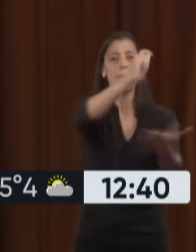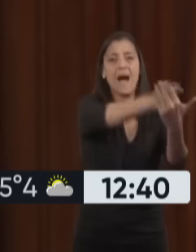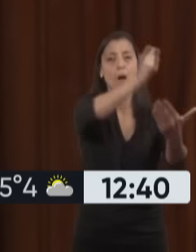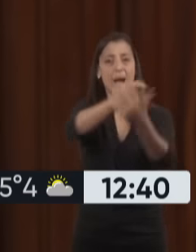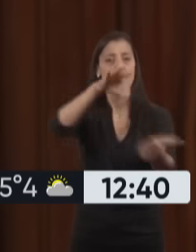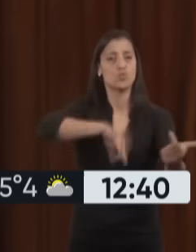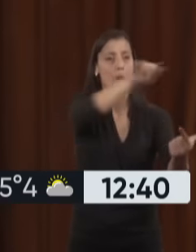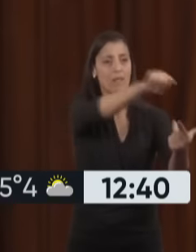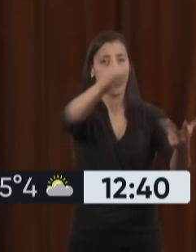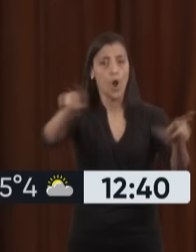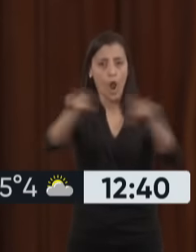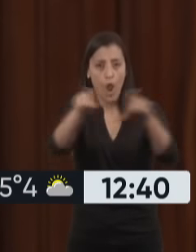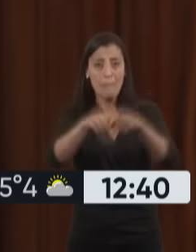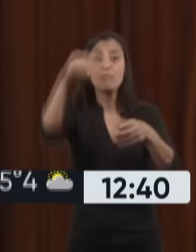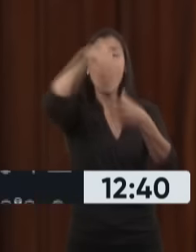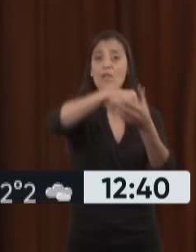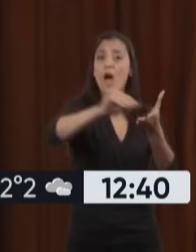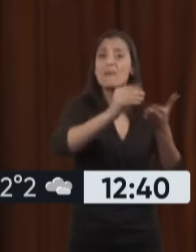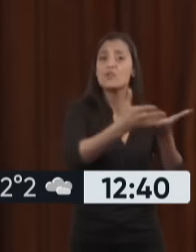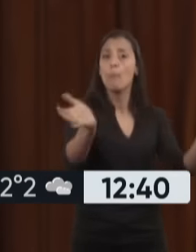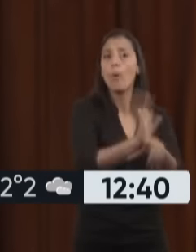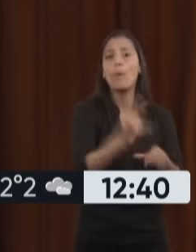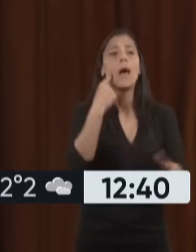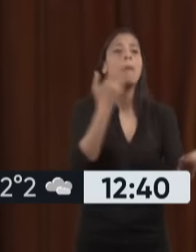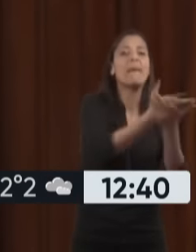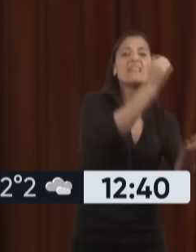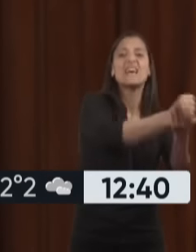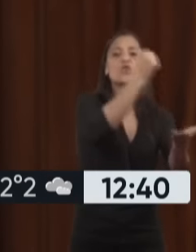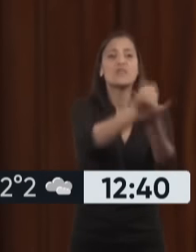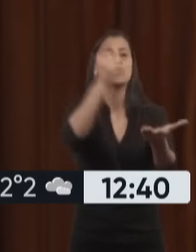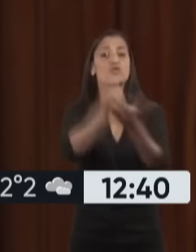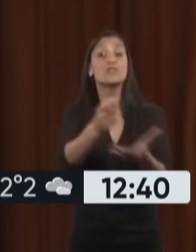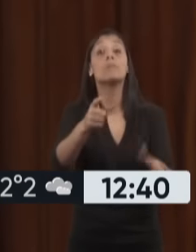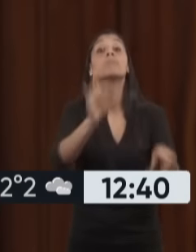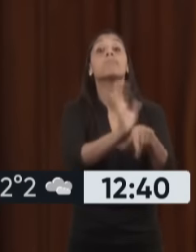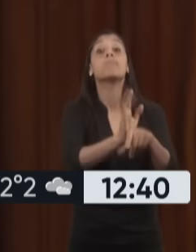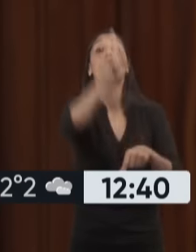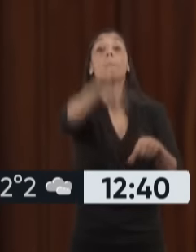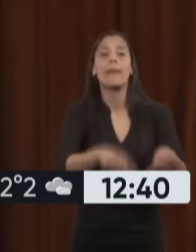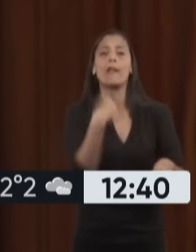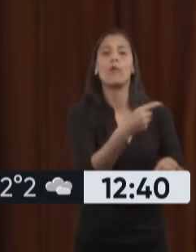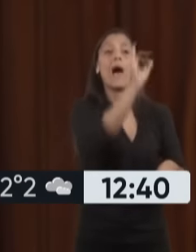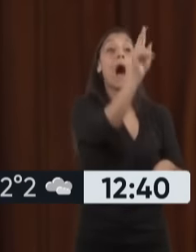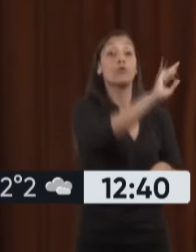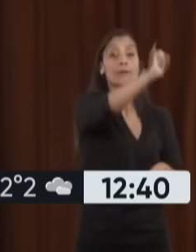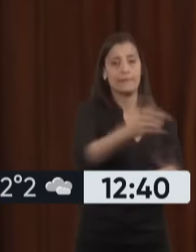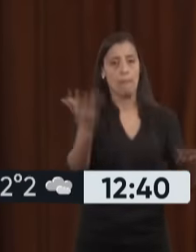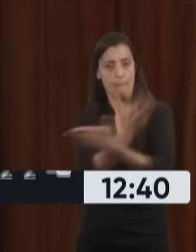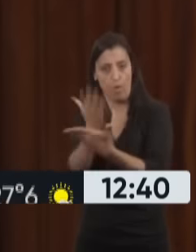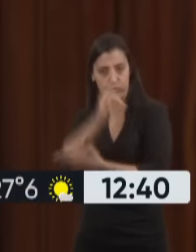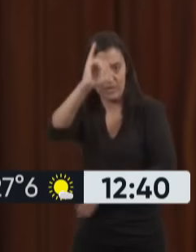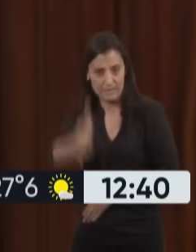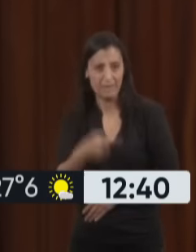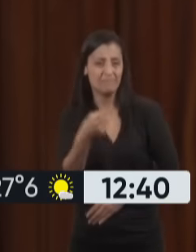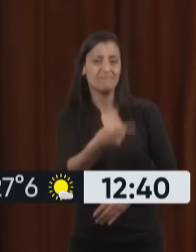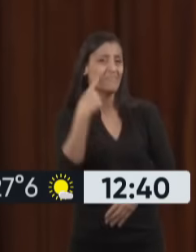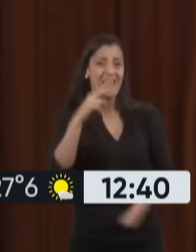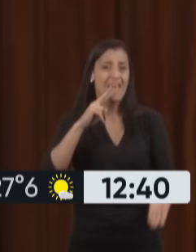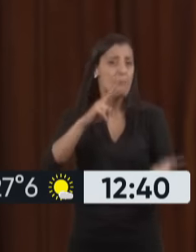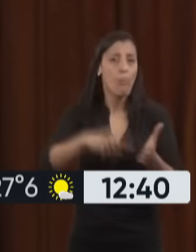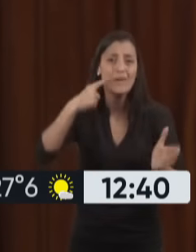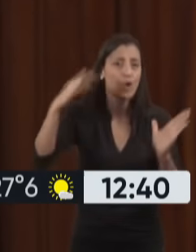pasear por los pasillos de la administración pública pidiendo sello sobre sello para poder producir. Los impuestos son una clara demostración de